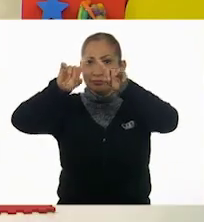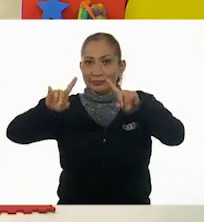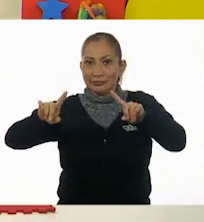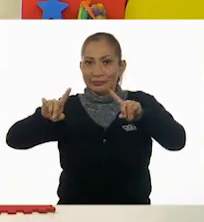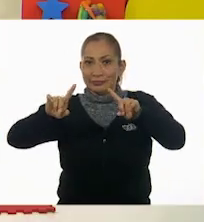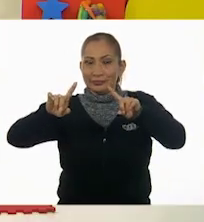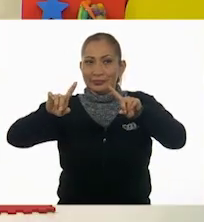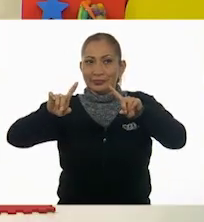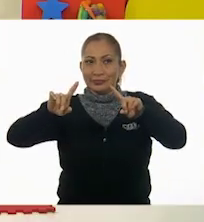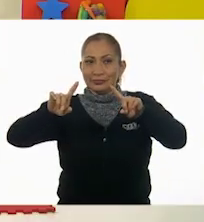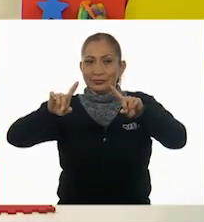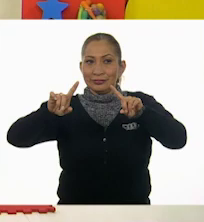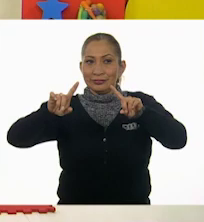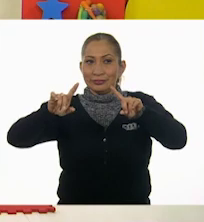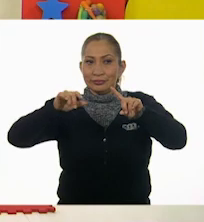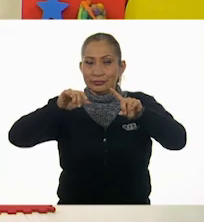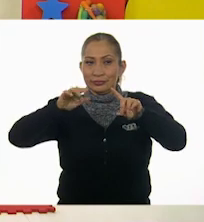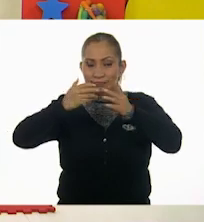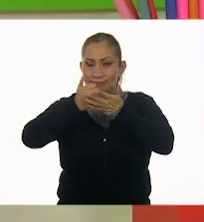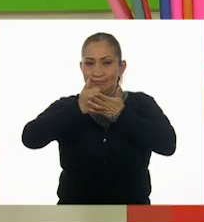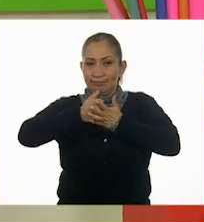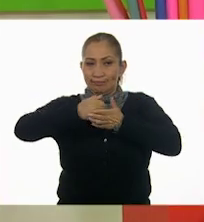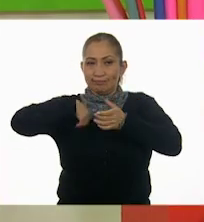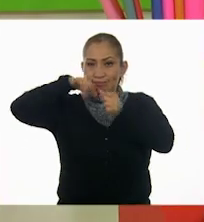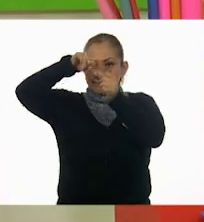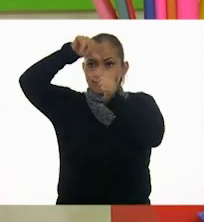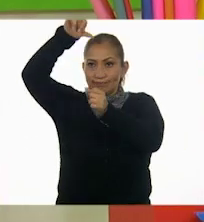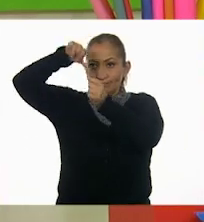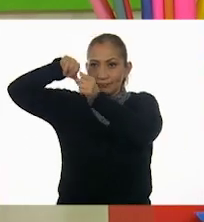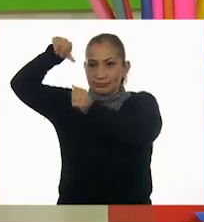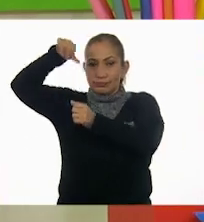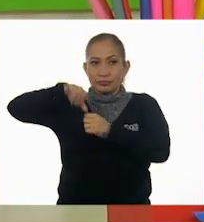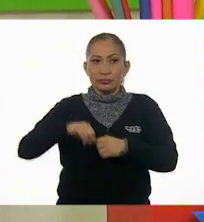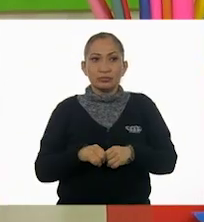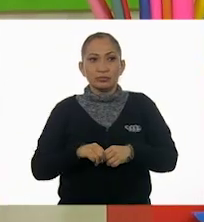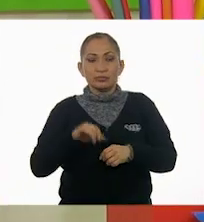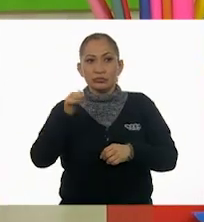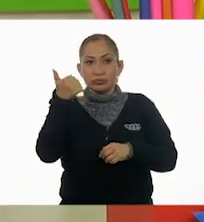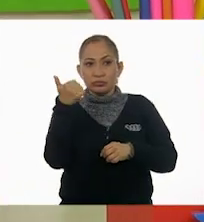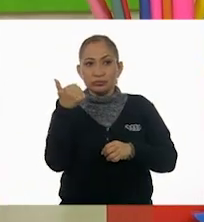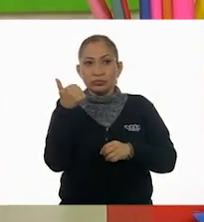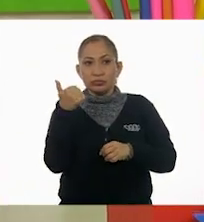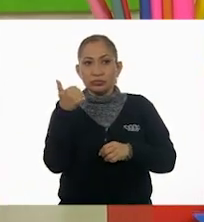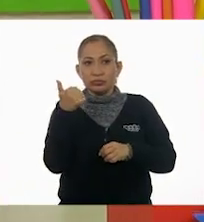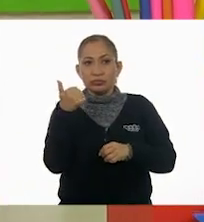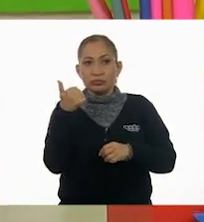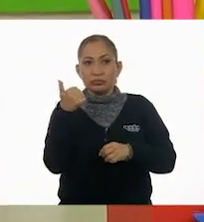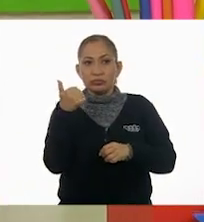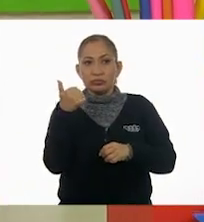A ver, ahí lo voy a ¿Le vas pegando? Sí. A ver, aquí tenemos la otra. Entonces, aquí